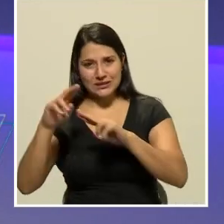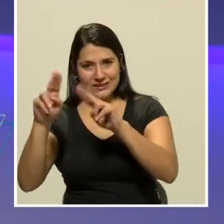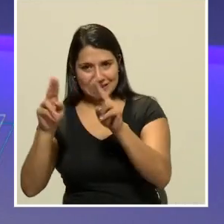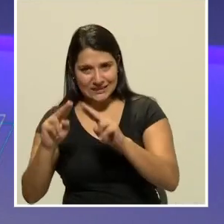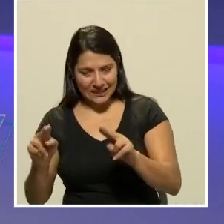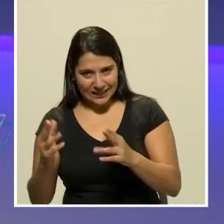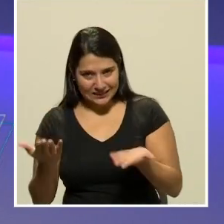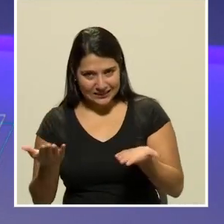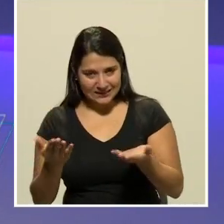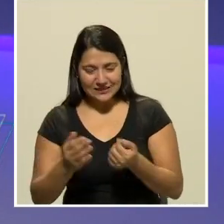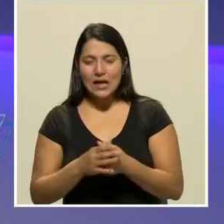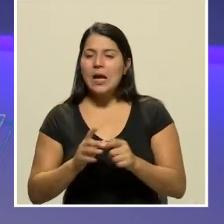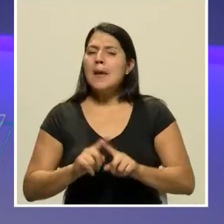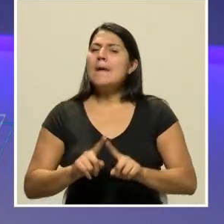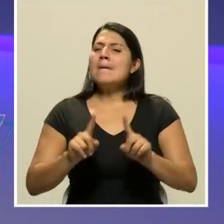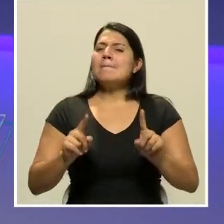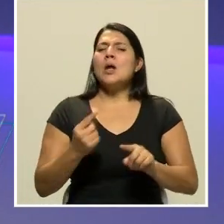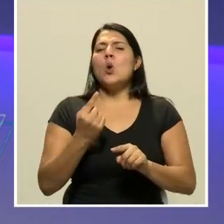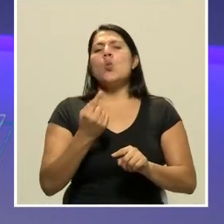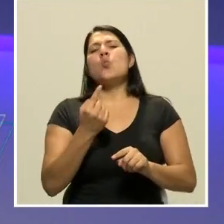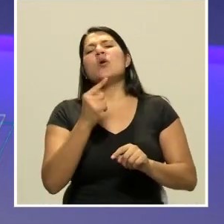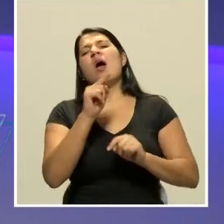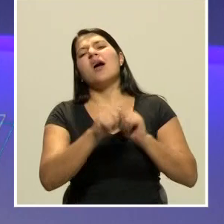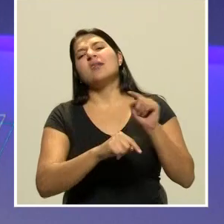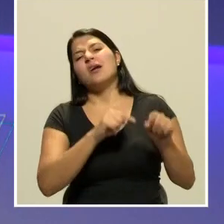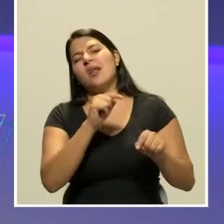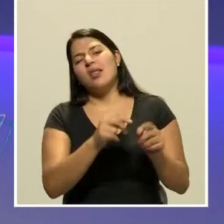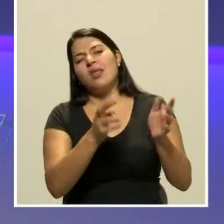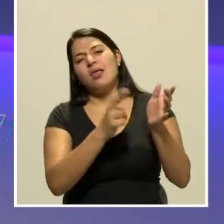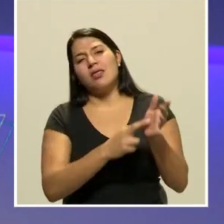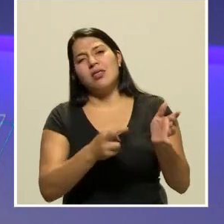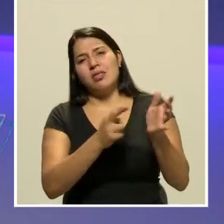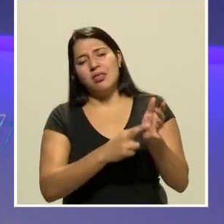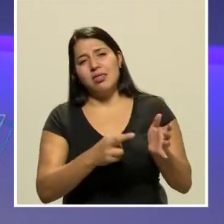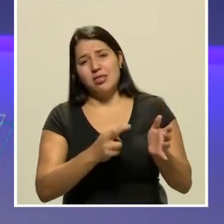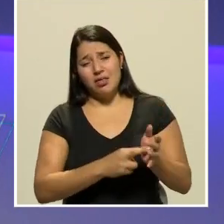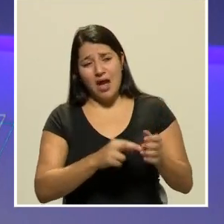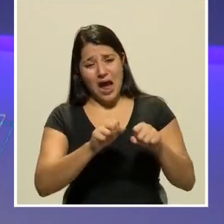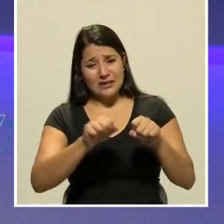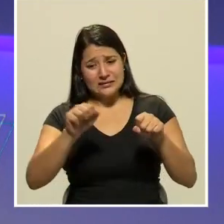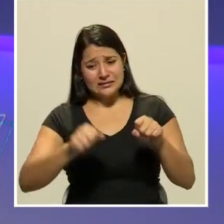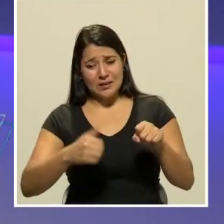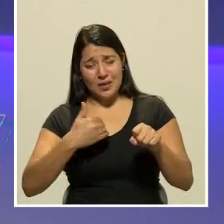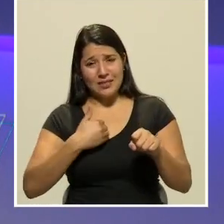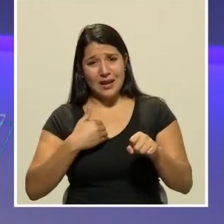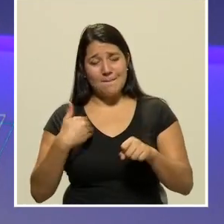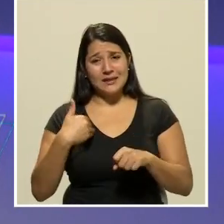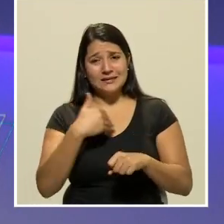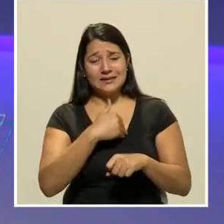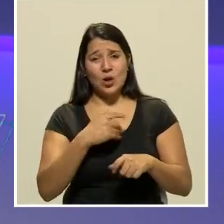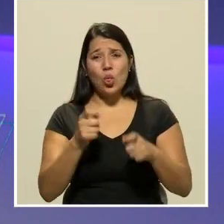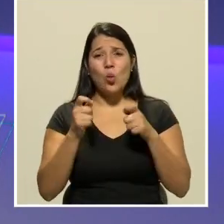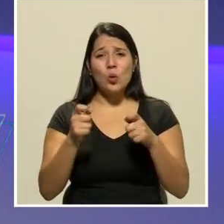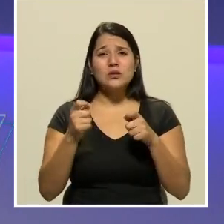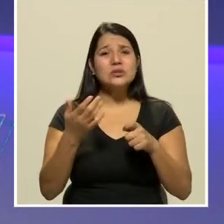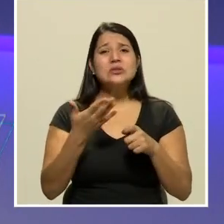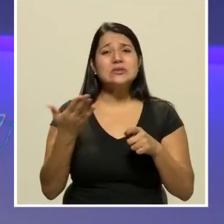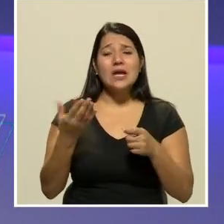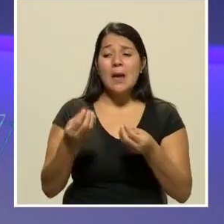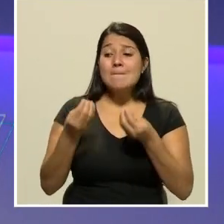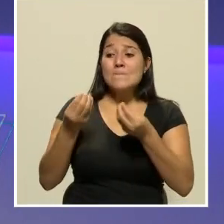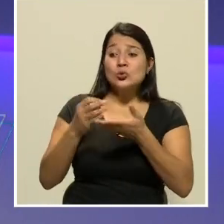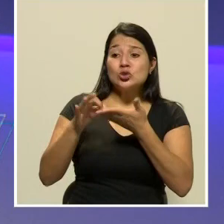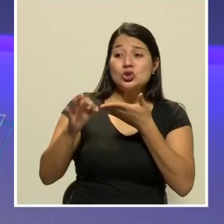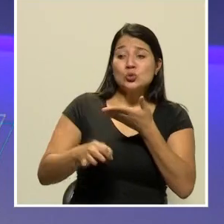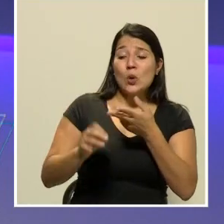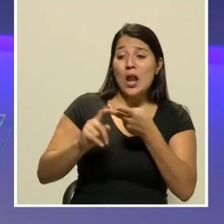Pero una de las críticas más reiteradas al sistema que tenía el MEP era que en muchos colegios y escuelas la velocidad de